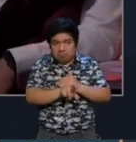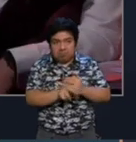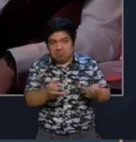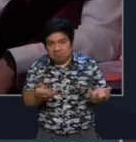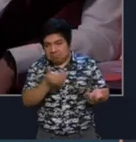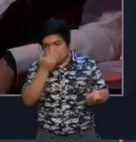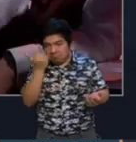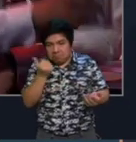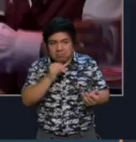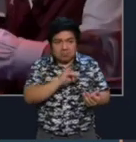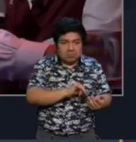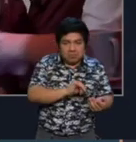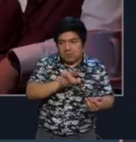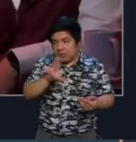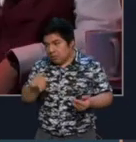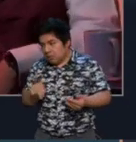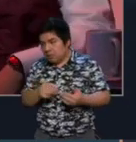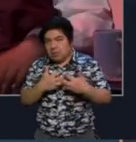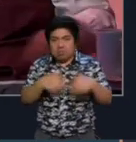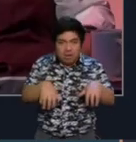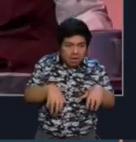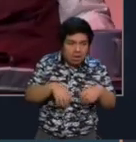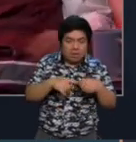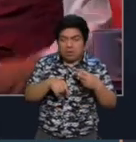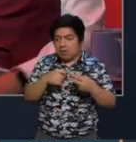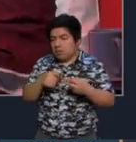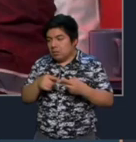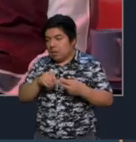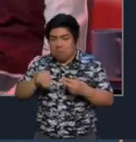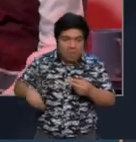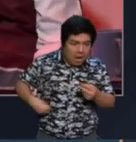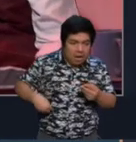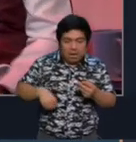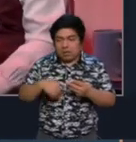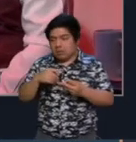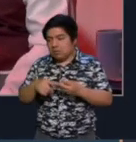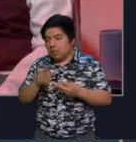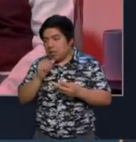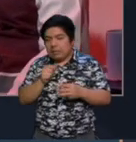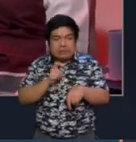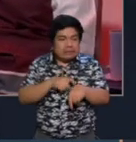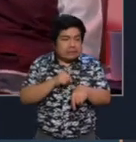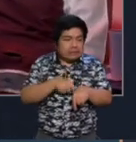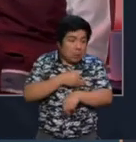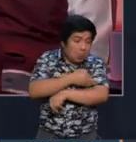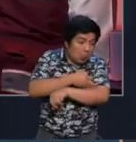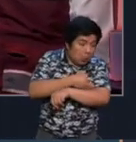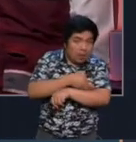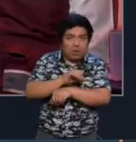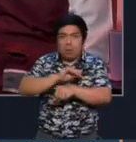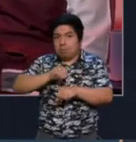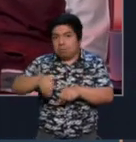no sabes qué día te toca la de malas, que no funciona, que se incidenta y que entonces no llegas, o peor aún, que puedes tener